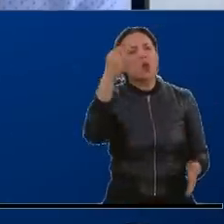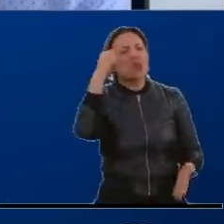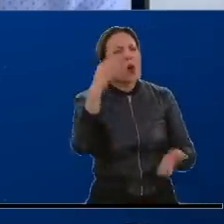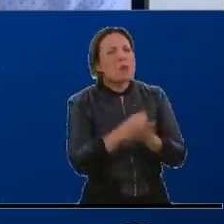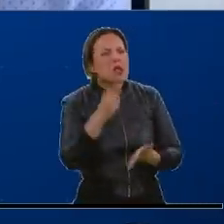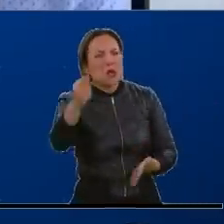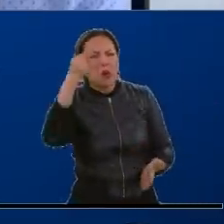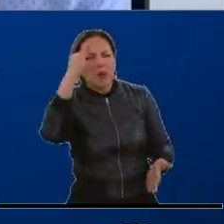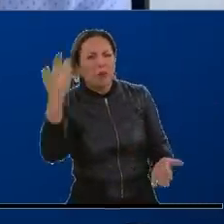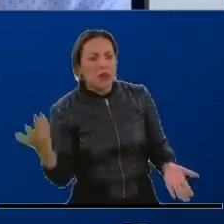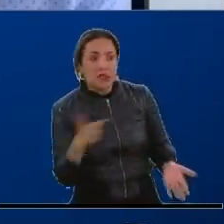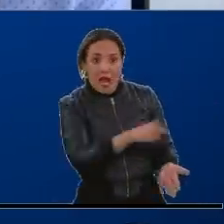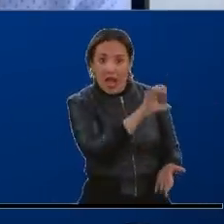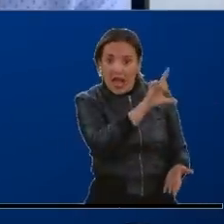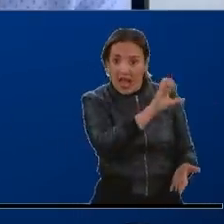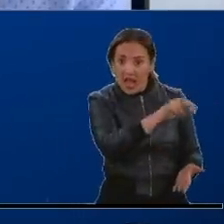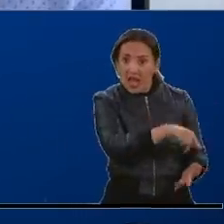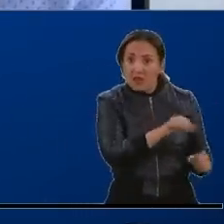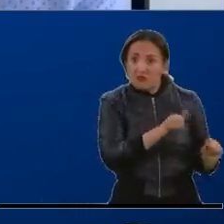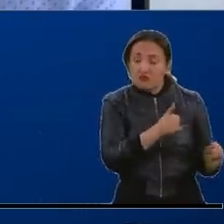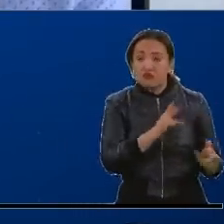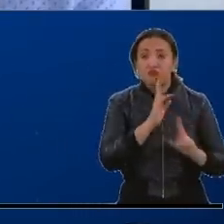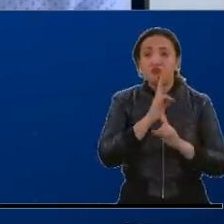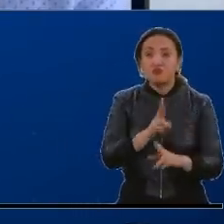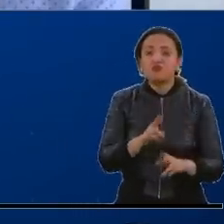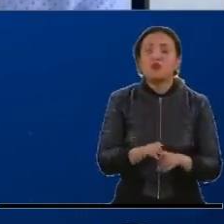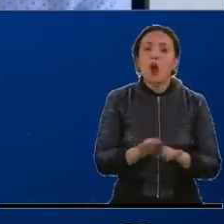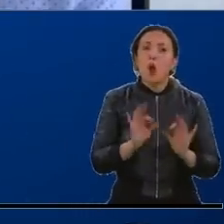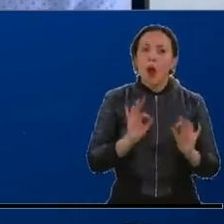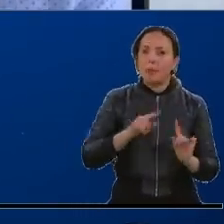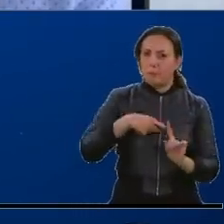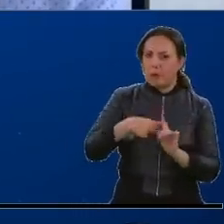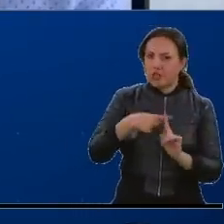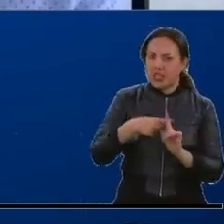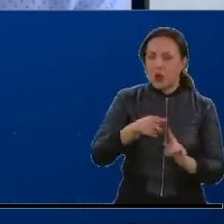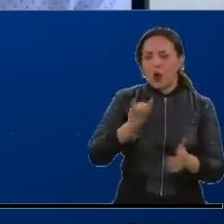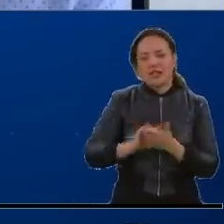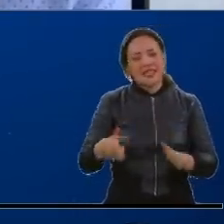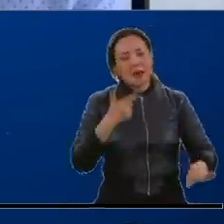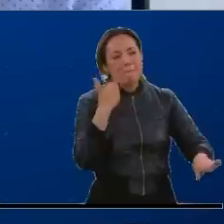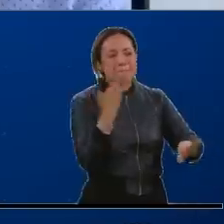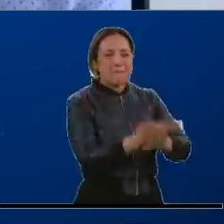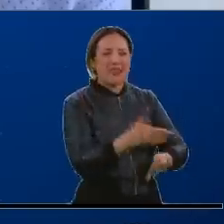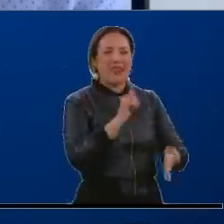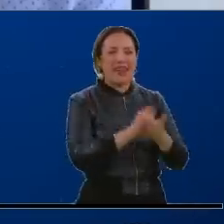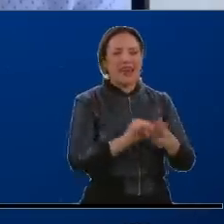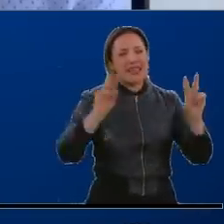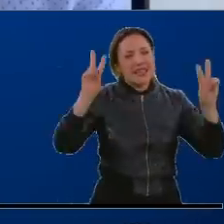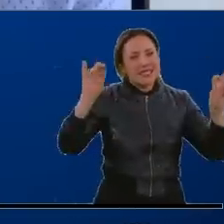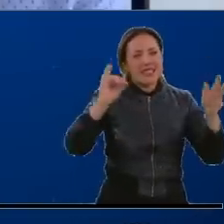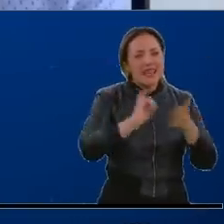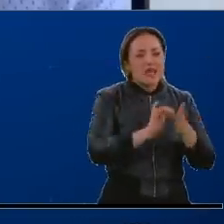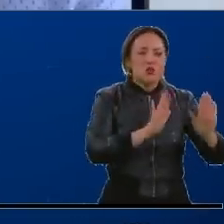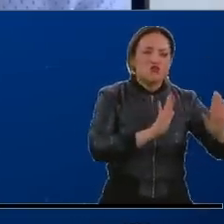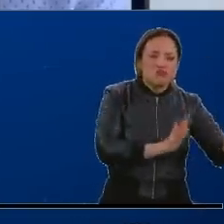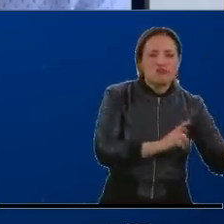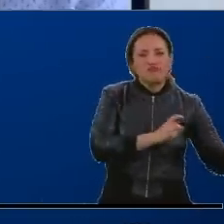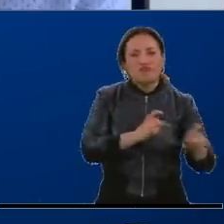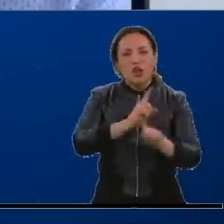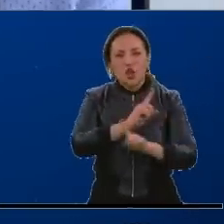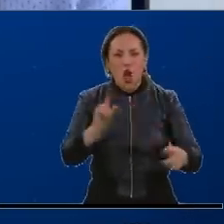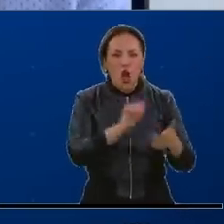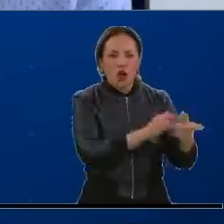usted cree que el ELN va a responder afirmativamente al tema de la tregua pedido por el gobierno nacional como una